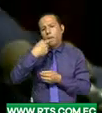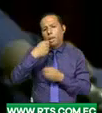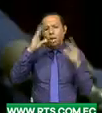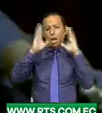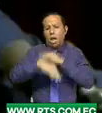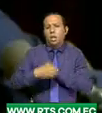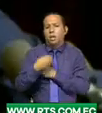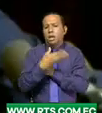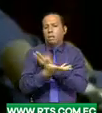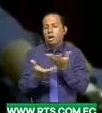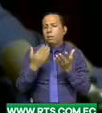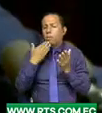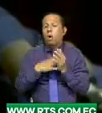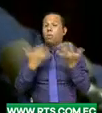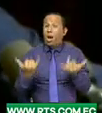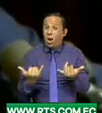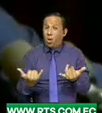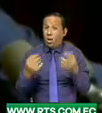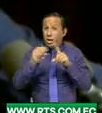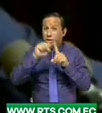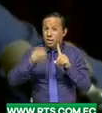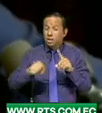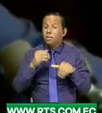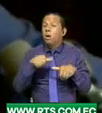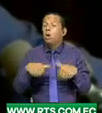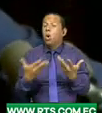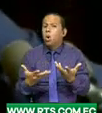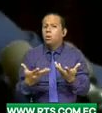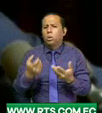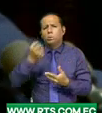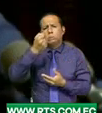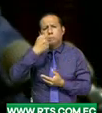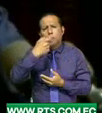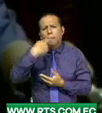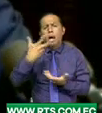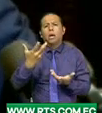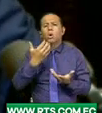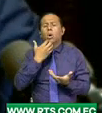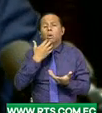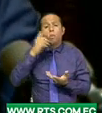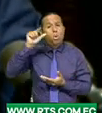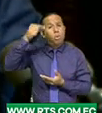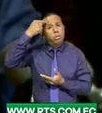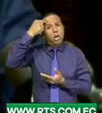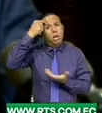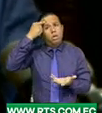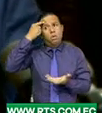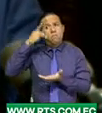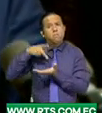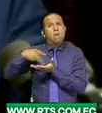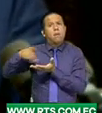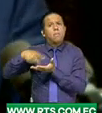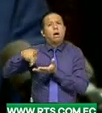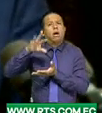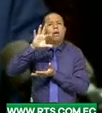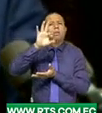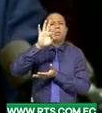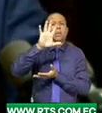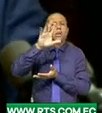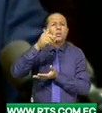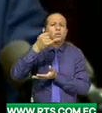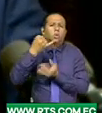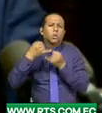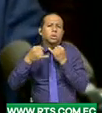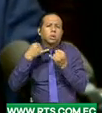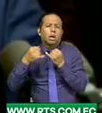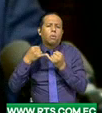el sistema actual hay medicinas que le cuestan al Estado 95 centavos de dólar.